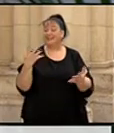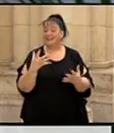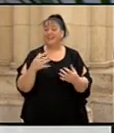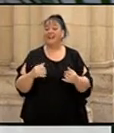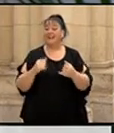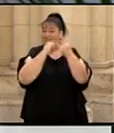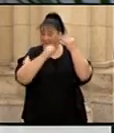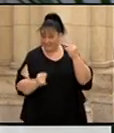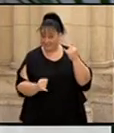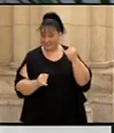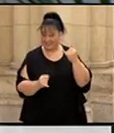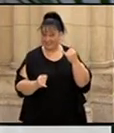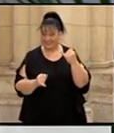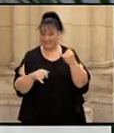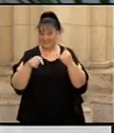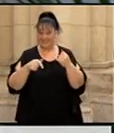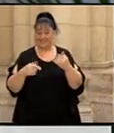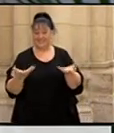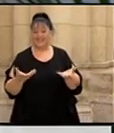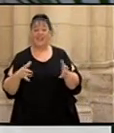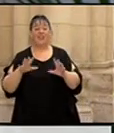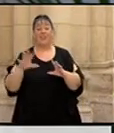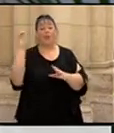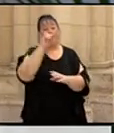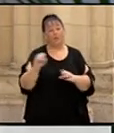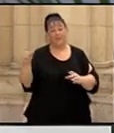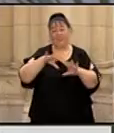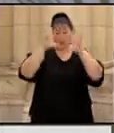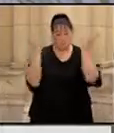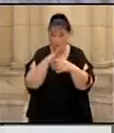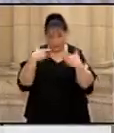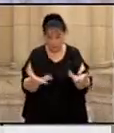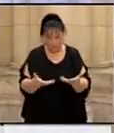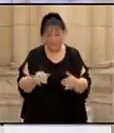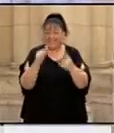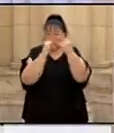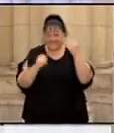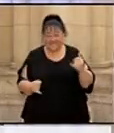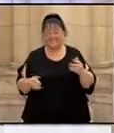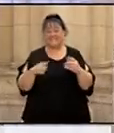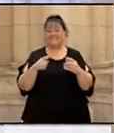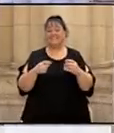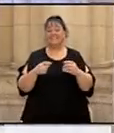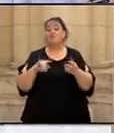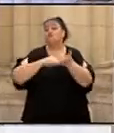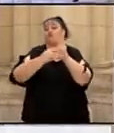la crisis, queridos hermanos, de la civilización occidental y de nuestro mundo actual, solo tiene una salida: